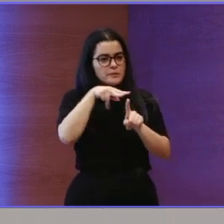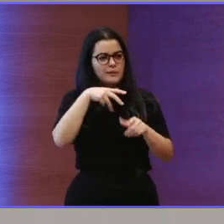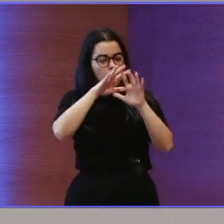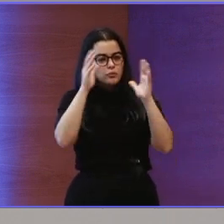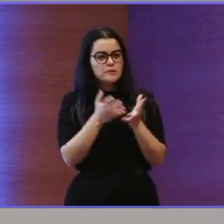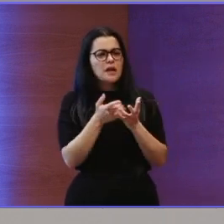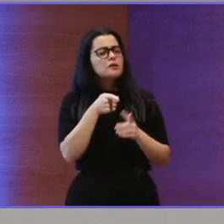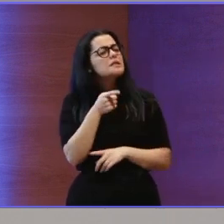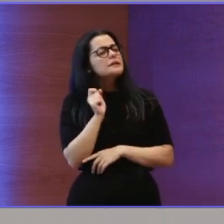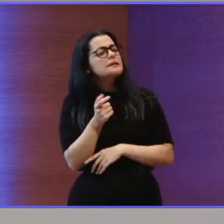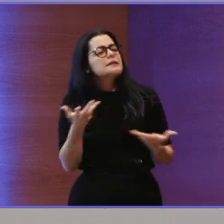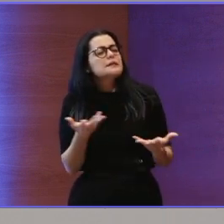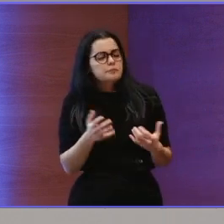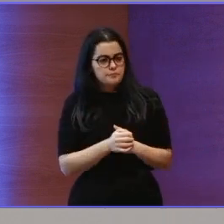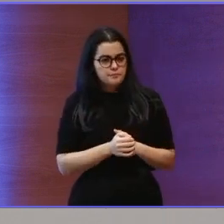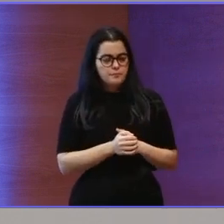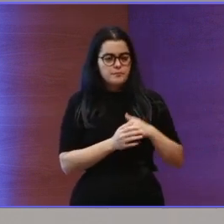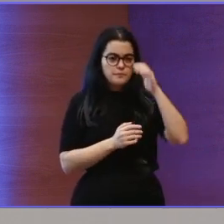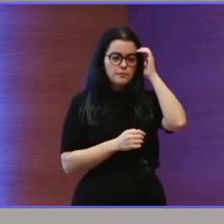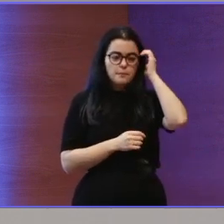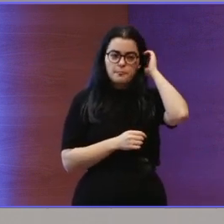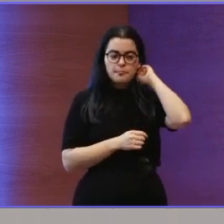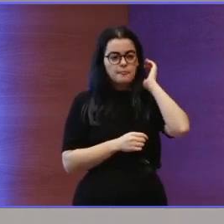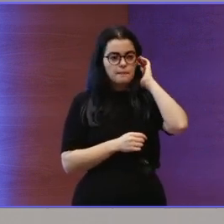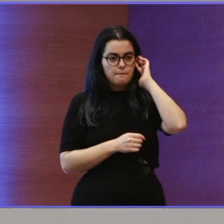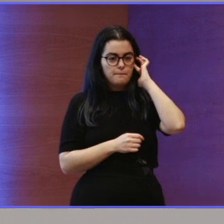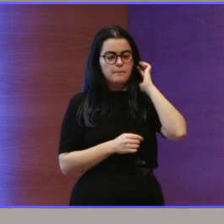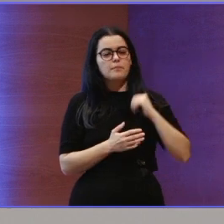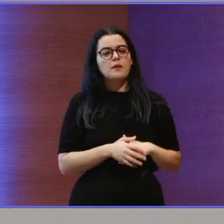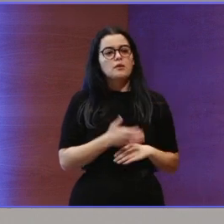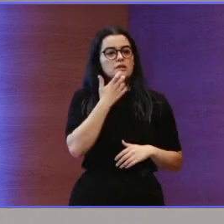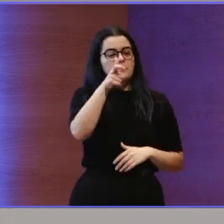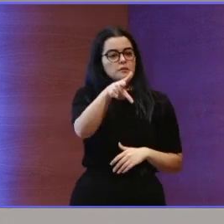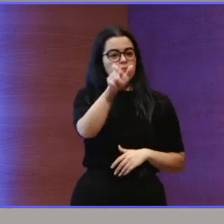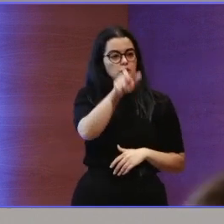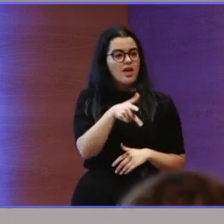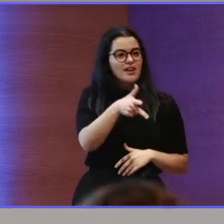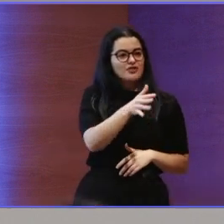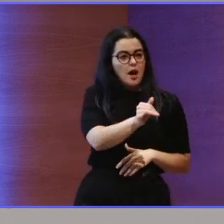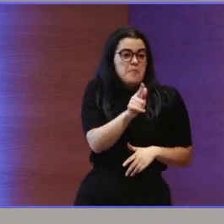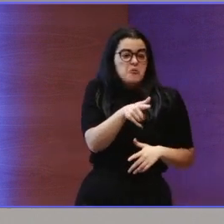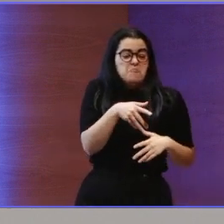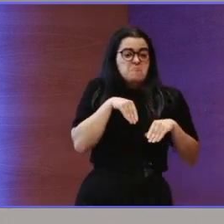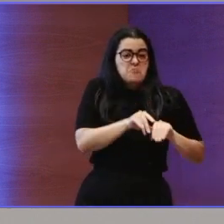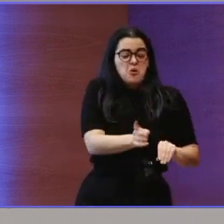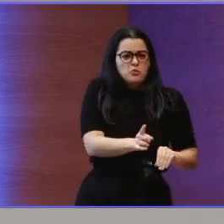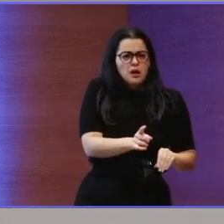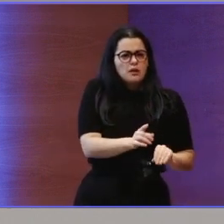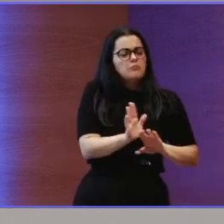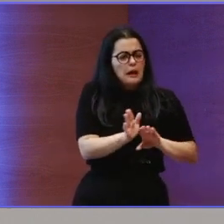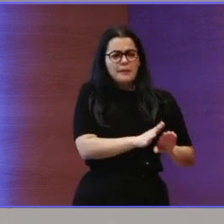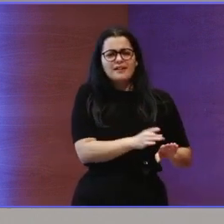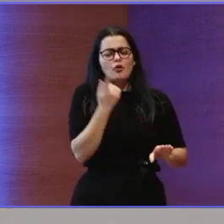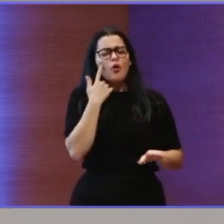tend no tanto que también es el no Take up de quien tiene reconocido el derecho pero no lo ejerce sino dónde ponemos